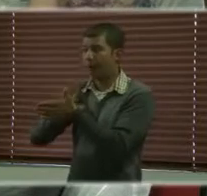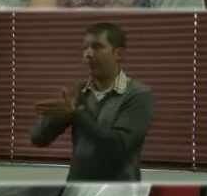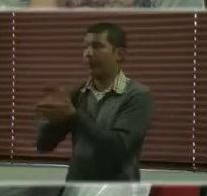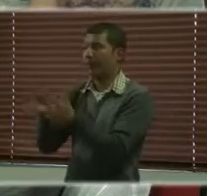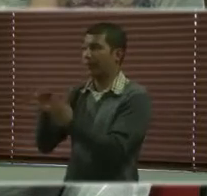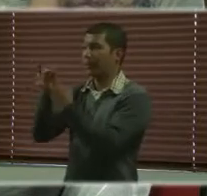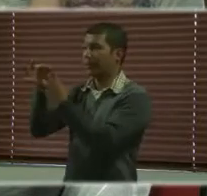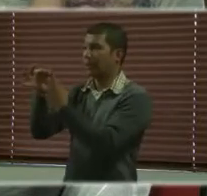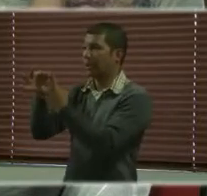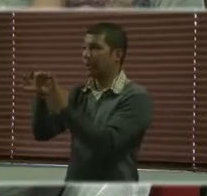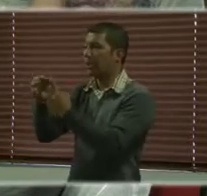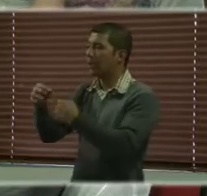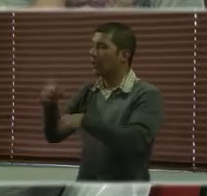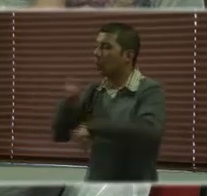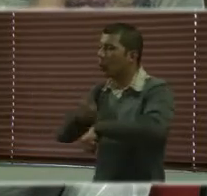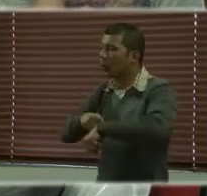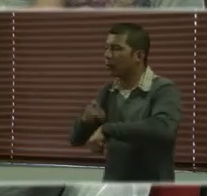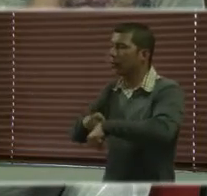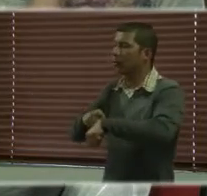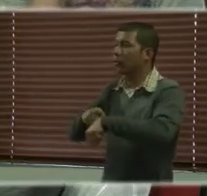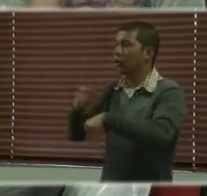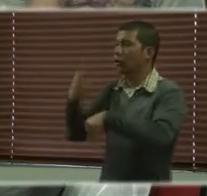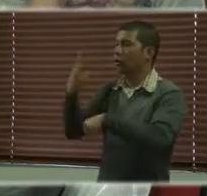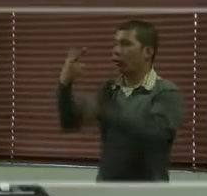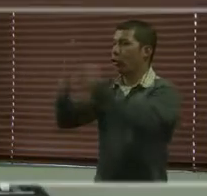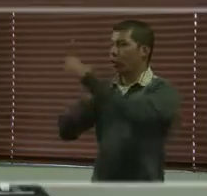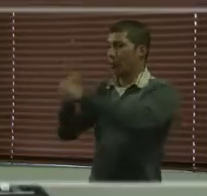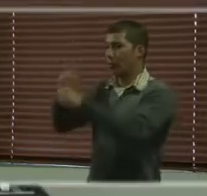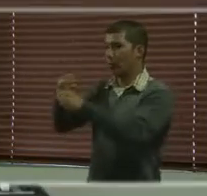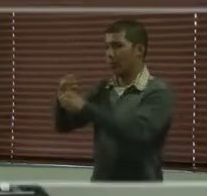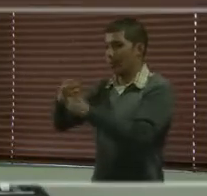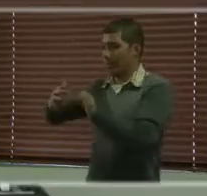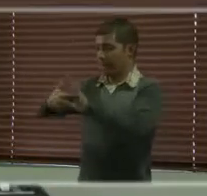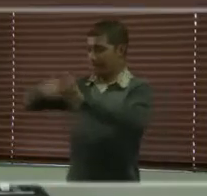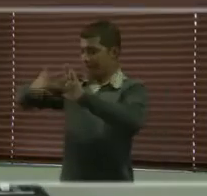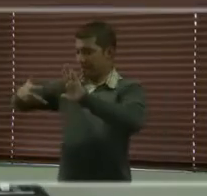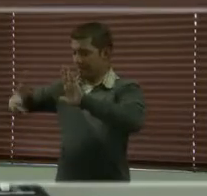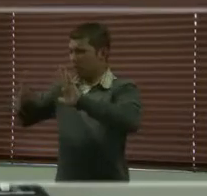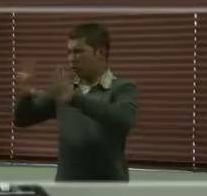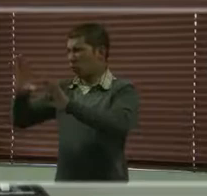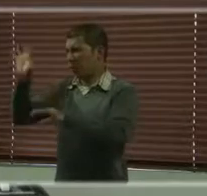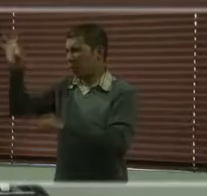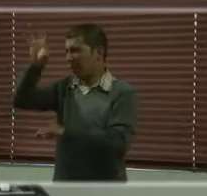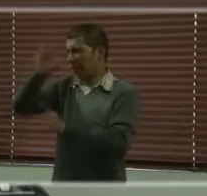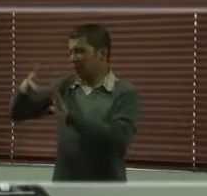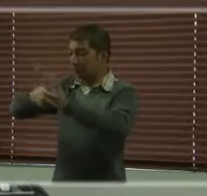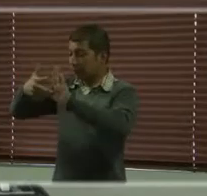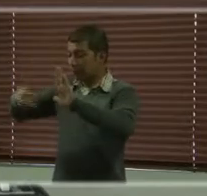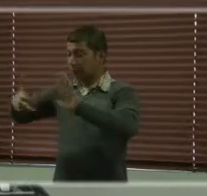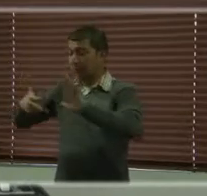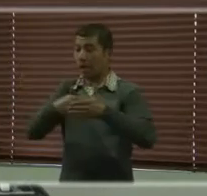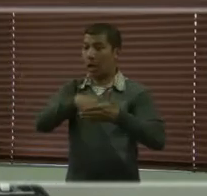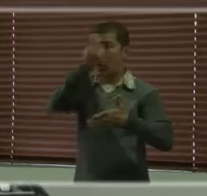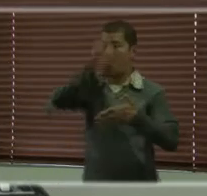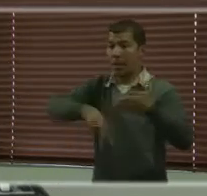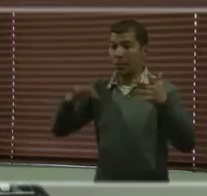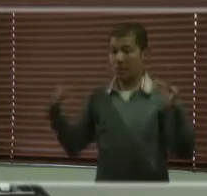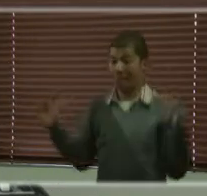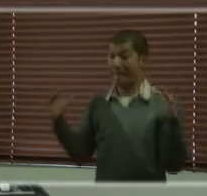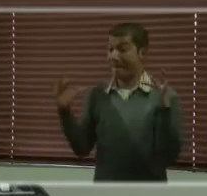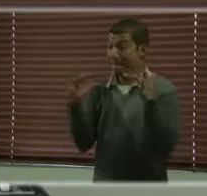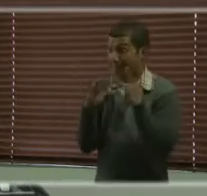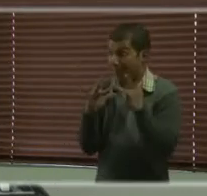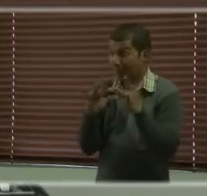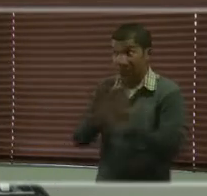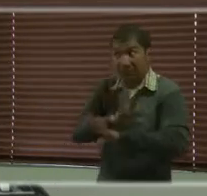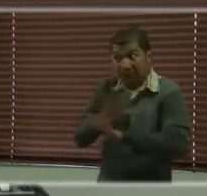especial al término de los dos años de de haber ratificado la convención y después de eso periódicamente cada cuatro años como mencionó